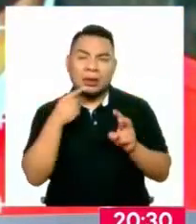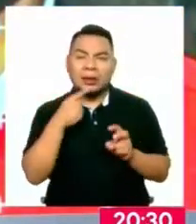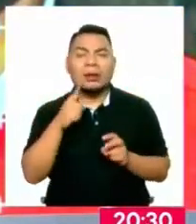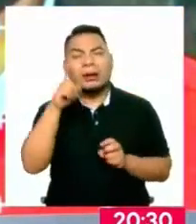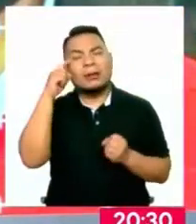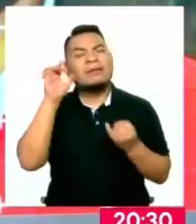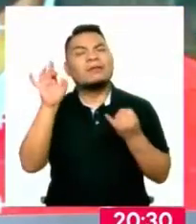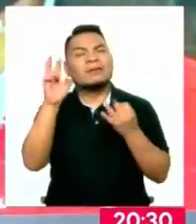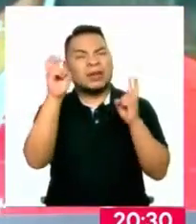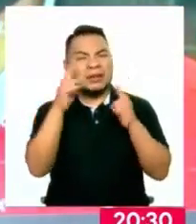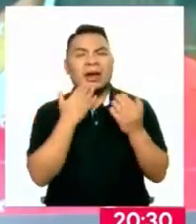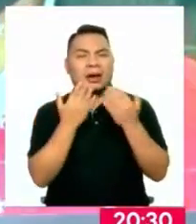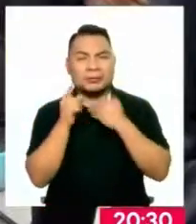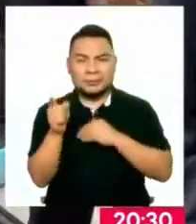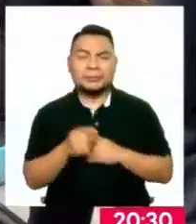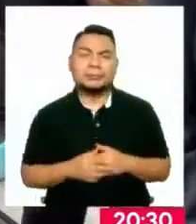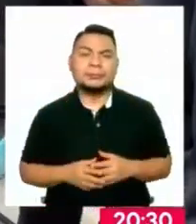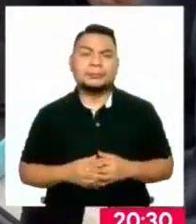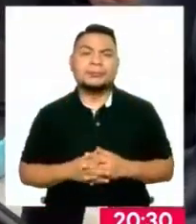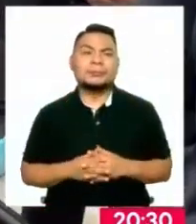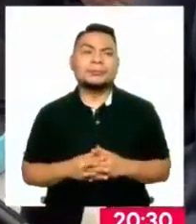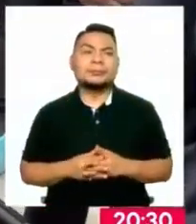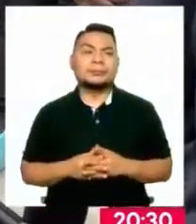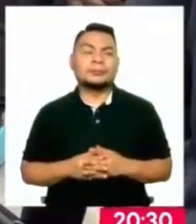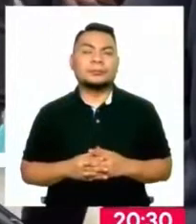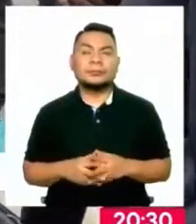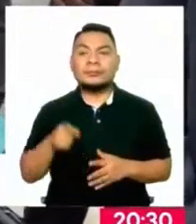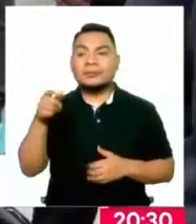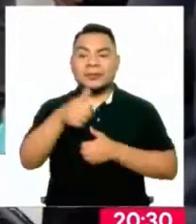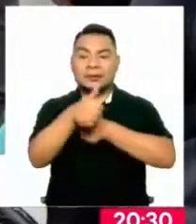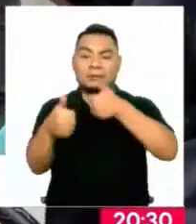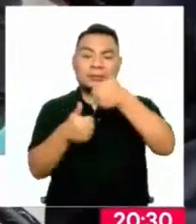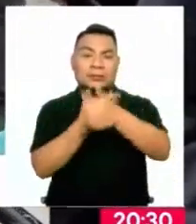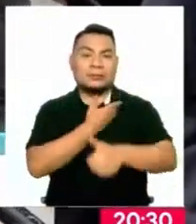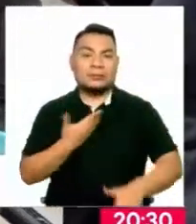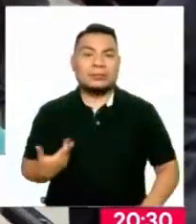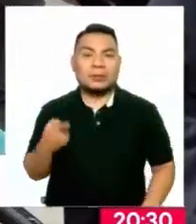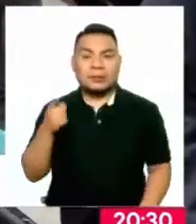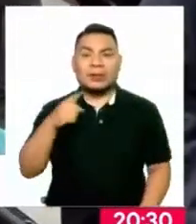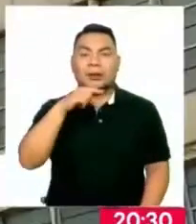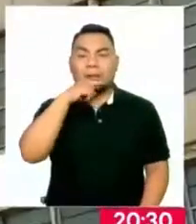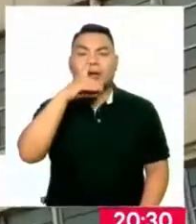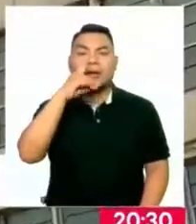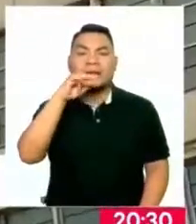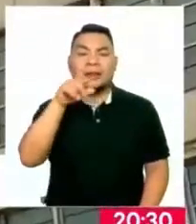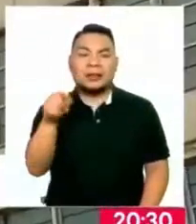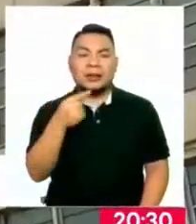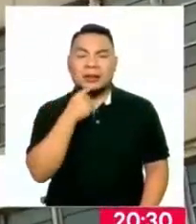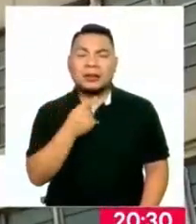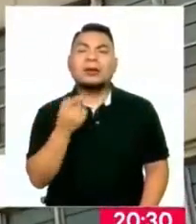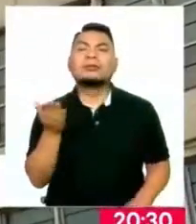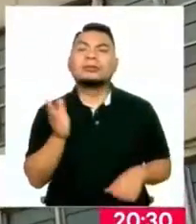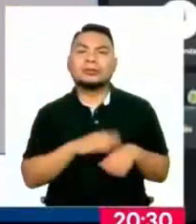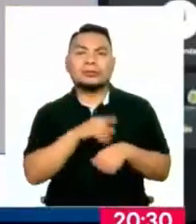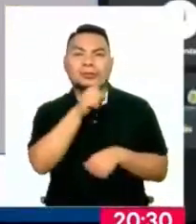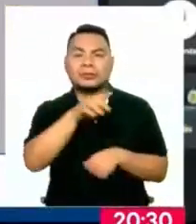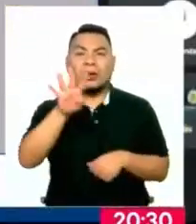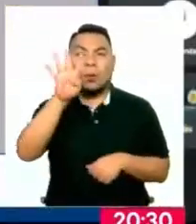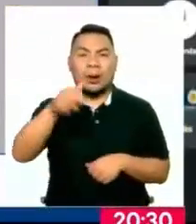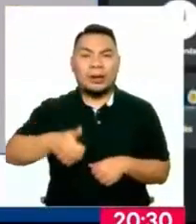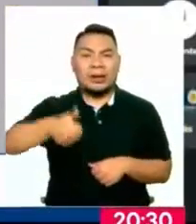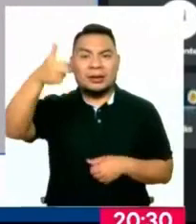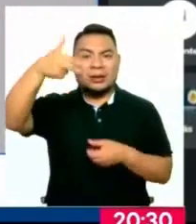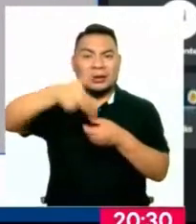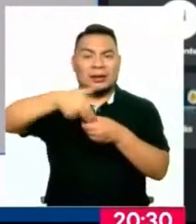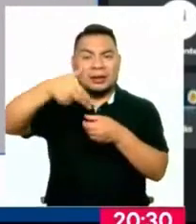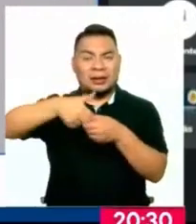a la política del país. La vicepresidenta de la República, Dina Boluarte, se pronunció sobre el dictamen de impedimento de salida